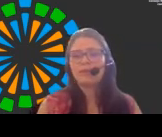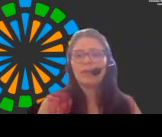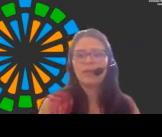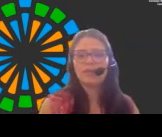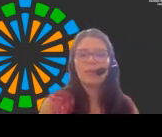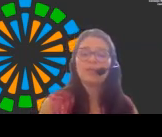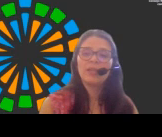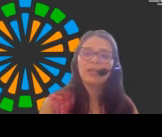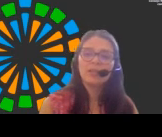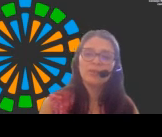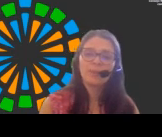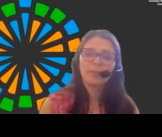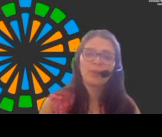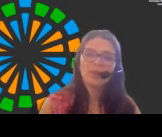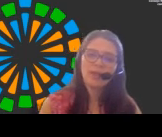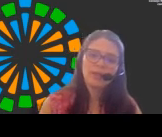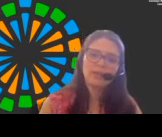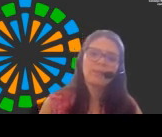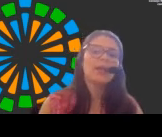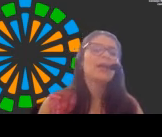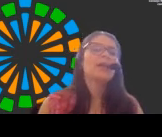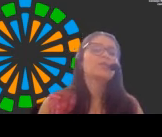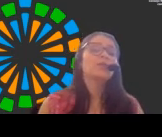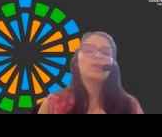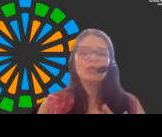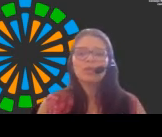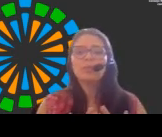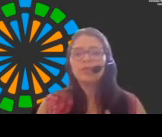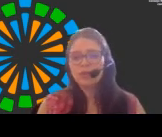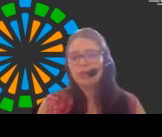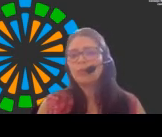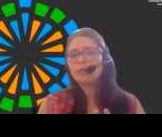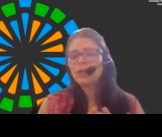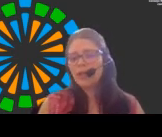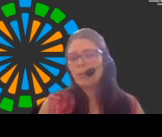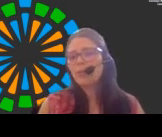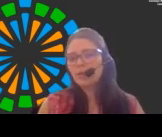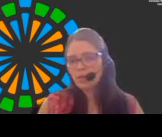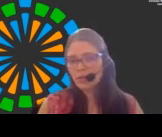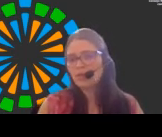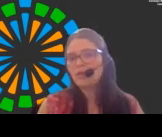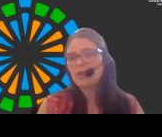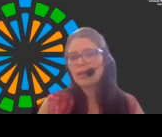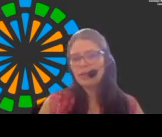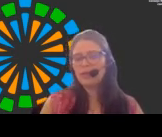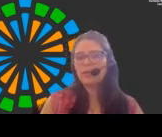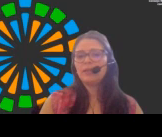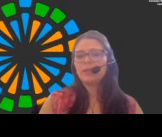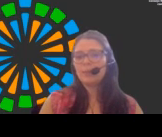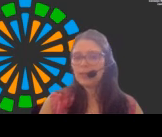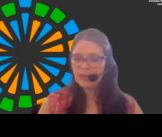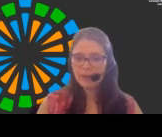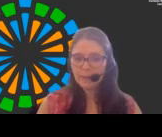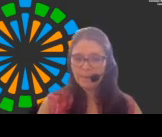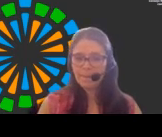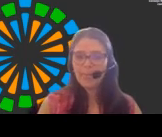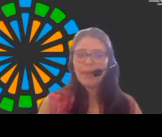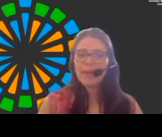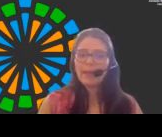como les decíamos al inicio Doña Daisy es un 18% de la población nacional la que tiene